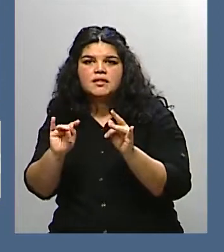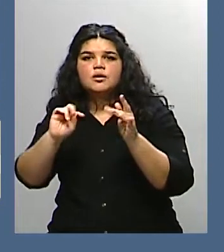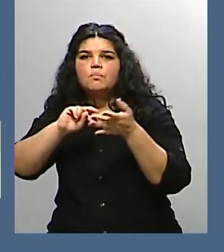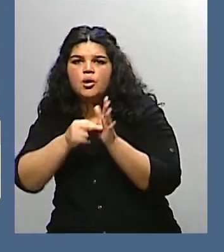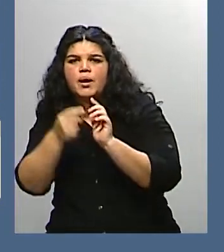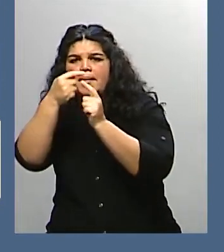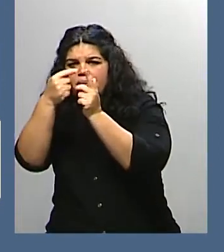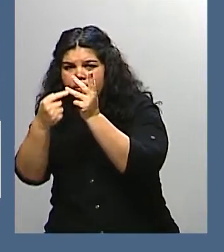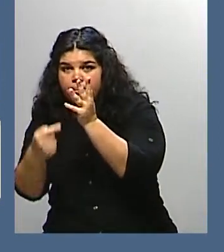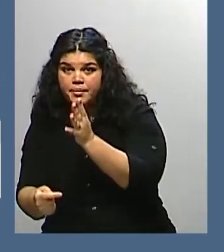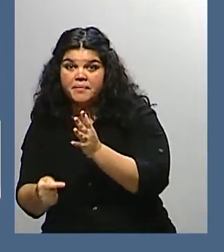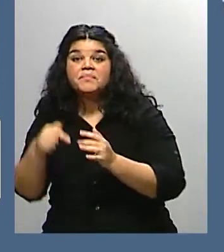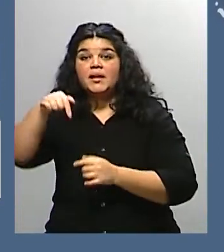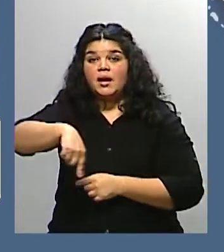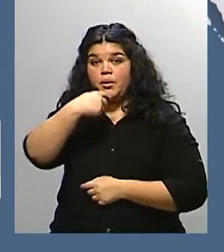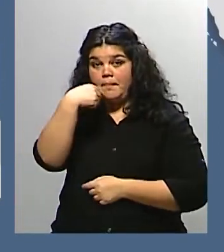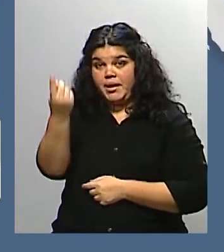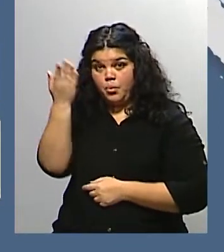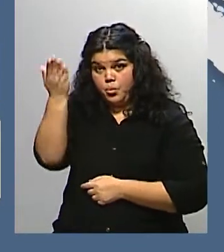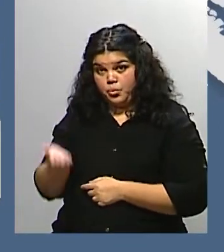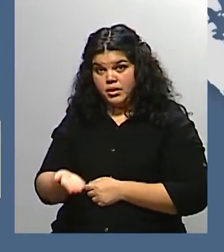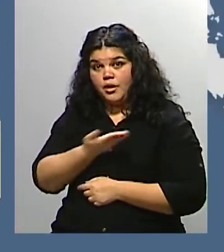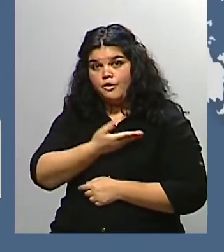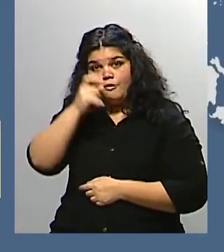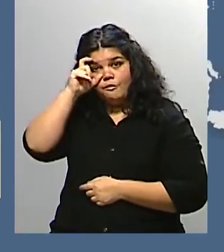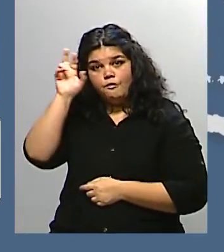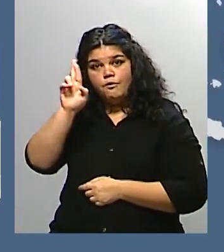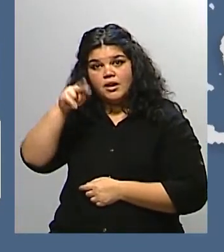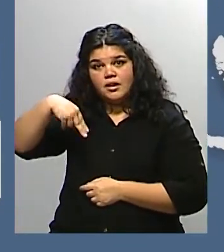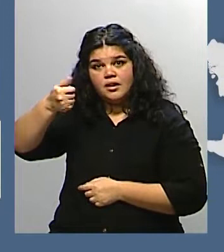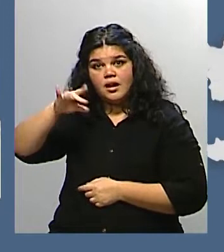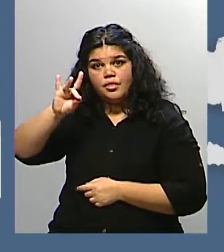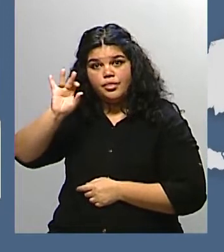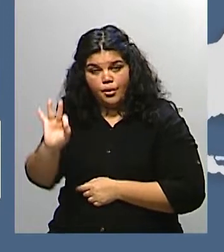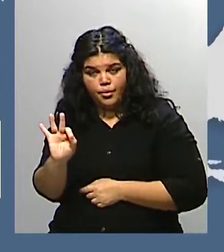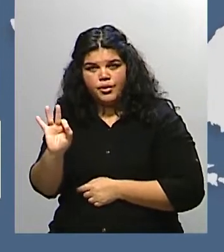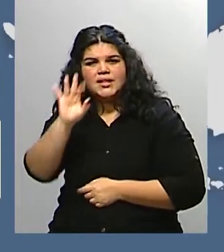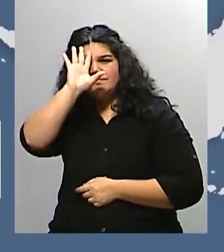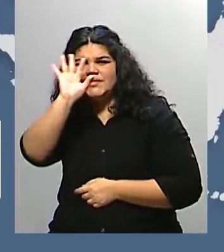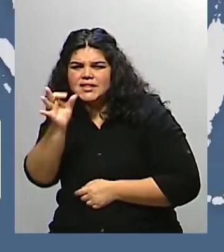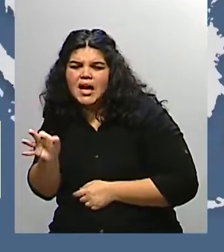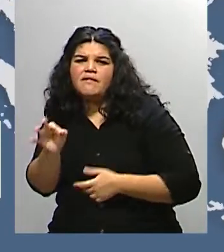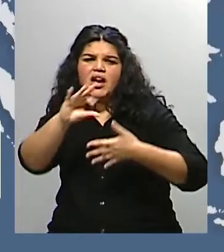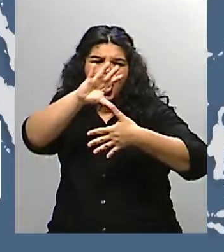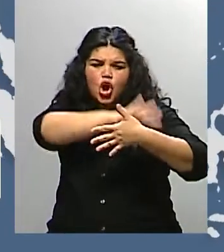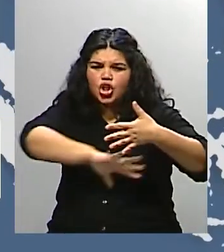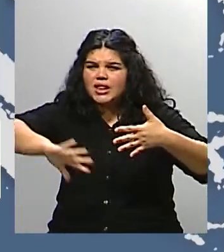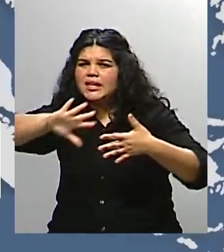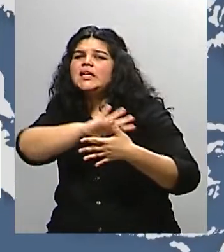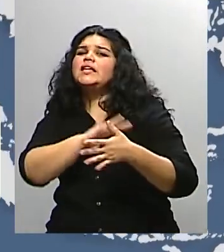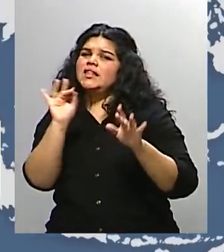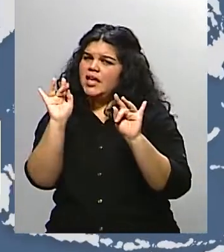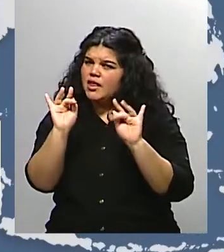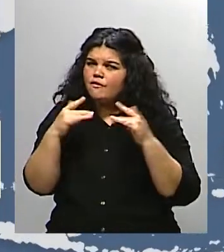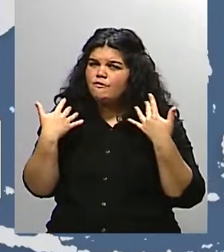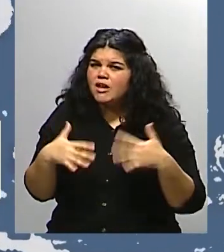queríamos preguntar a Fernando. Sabemos que el continente se caracteriza por ser un continente bastante violento para aquellos